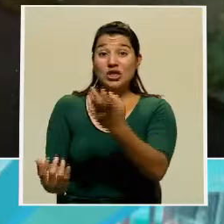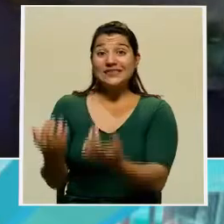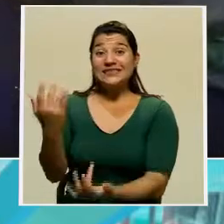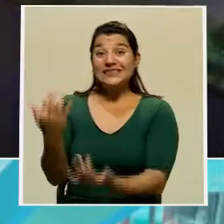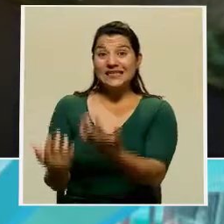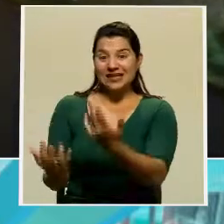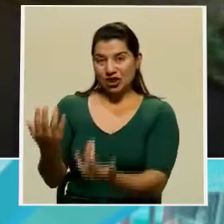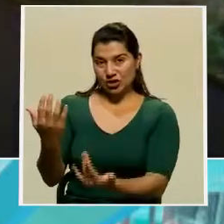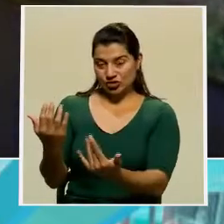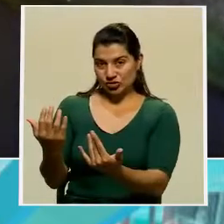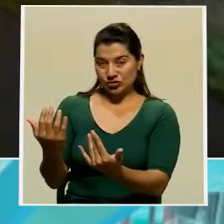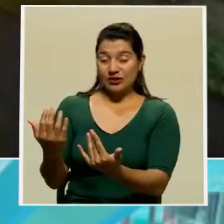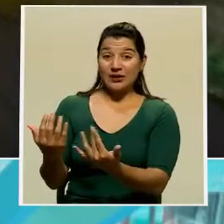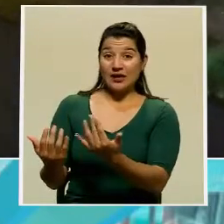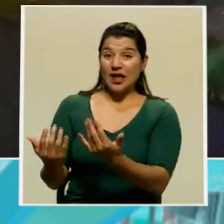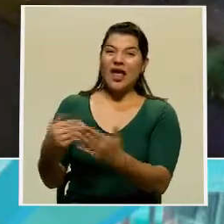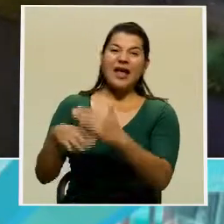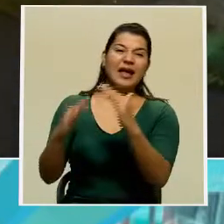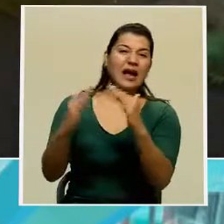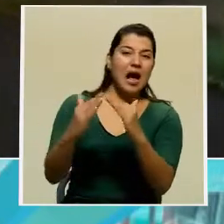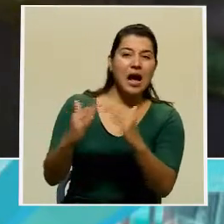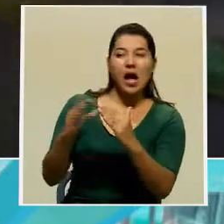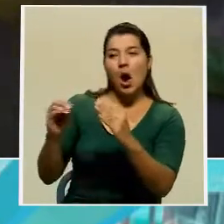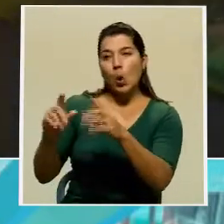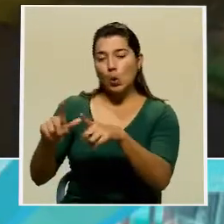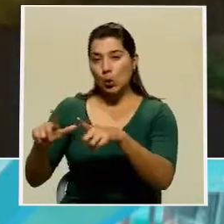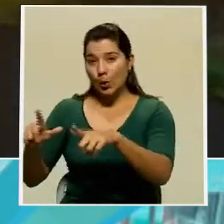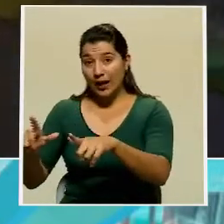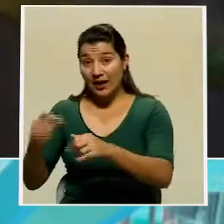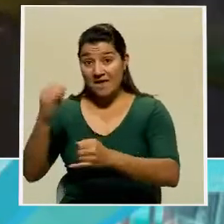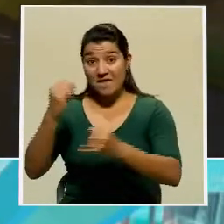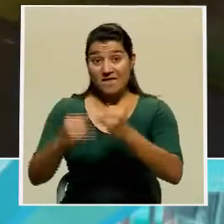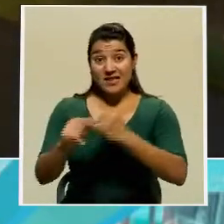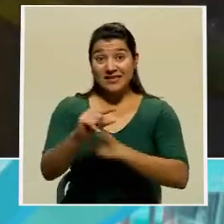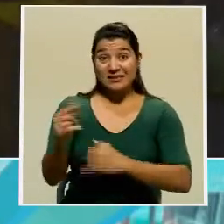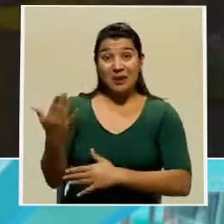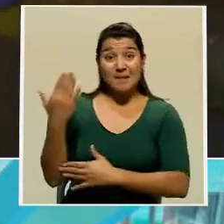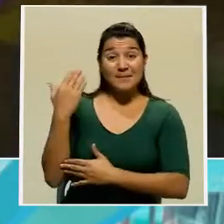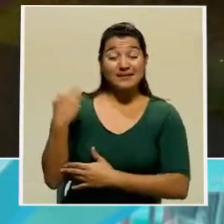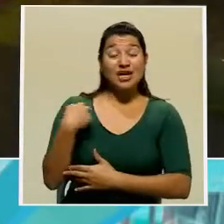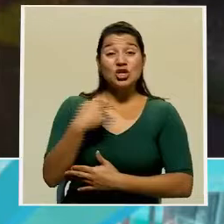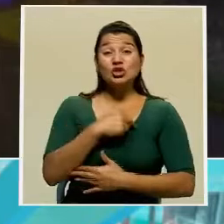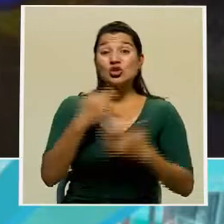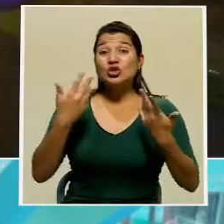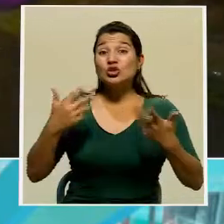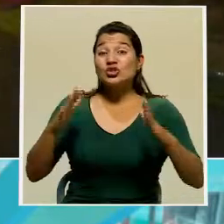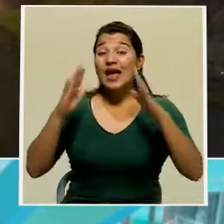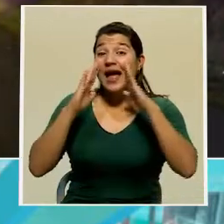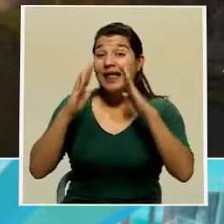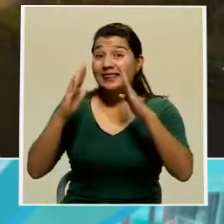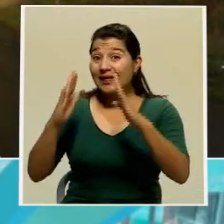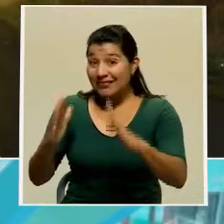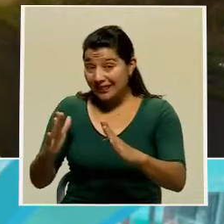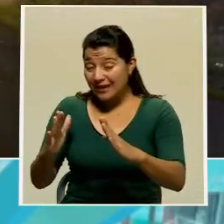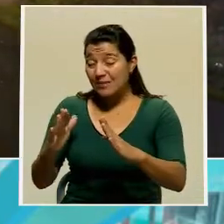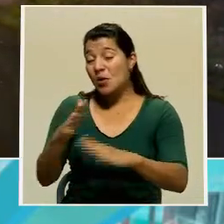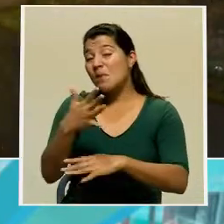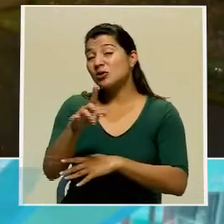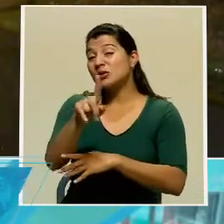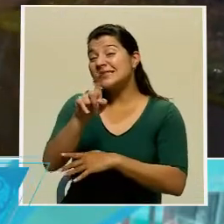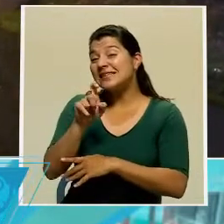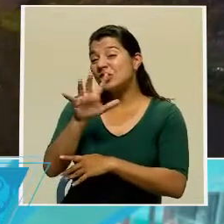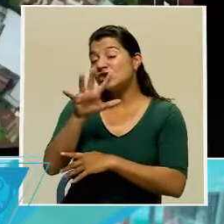estructurales. Este fin de semana que pasó, atendimos por día alrededor de